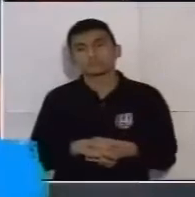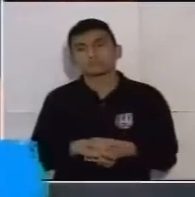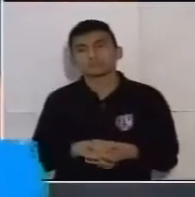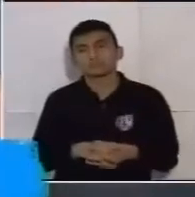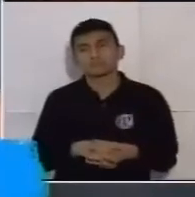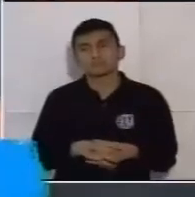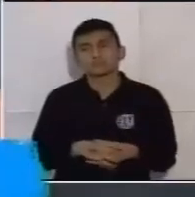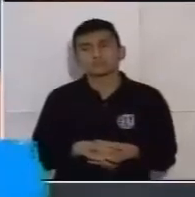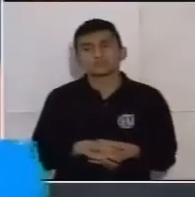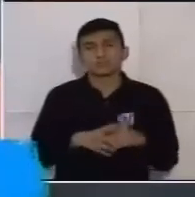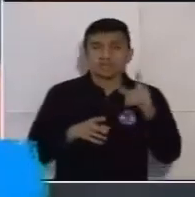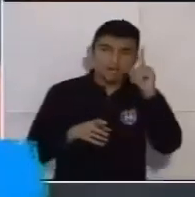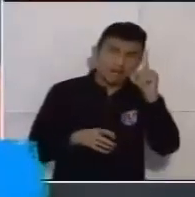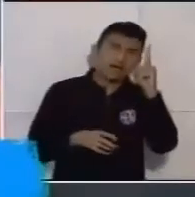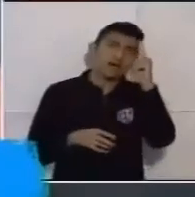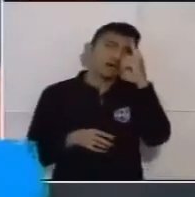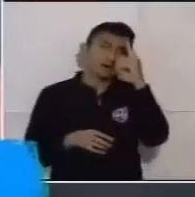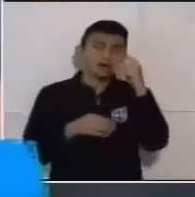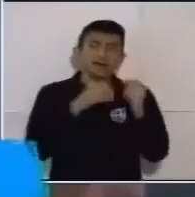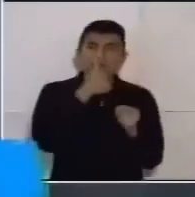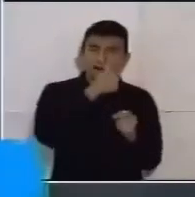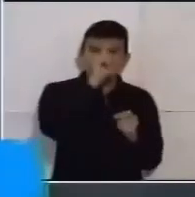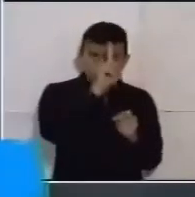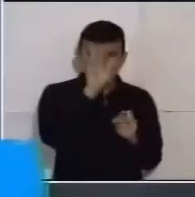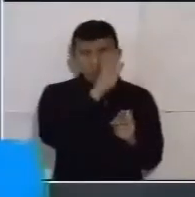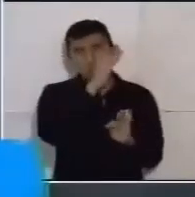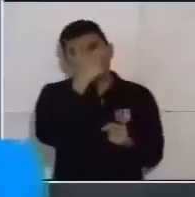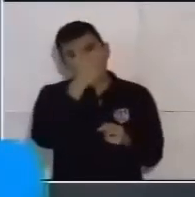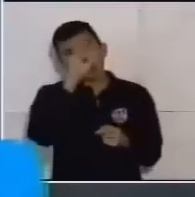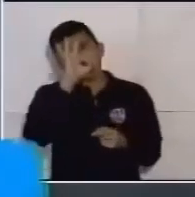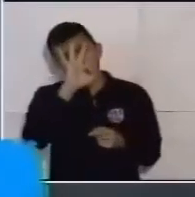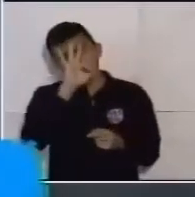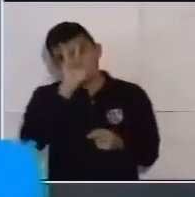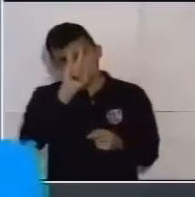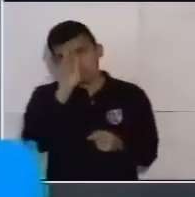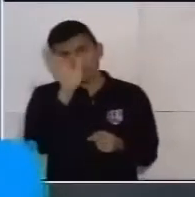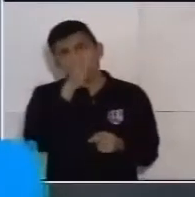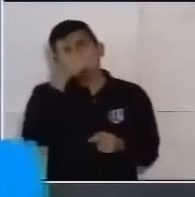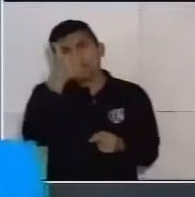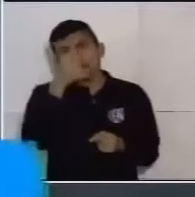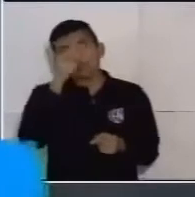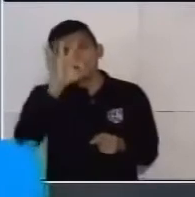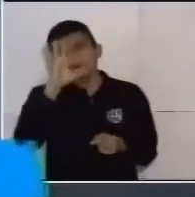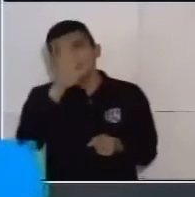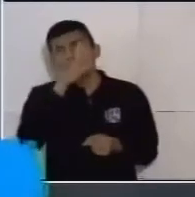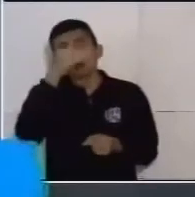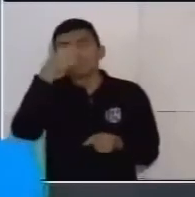Área 1 más área 2 más área 3 más área 4.